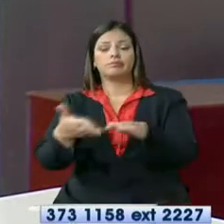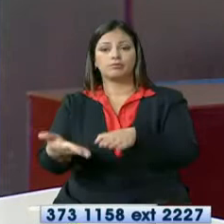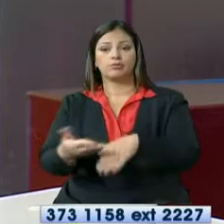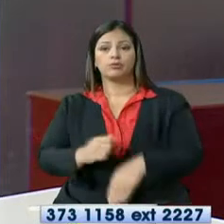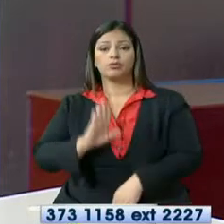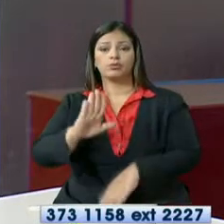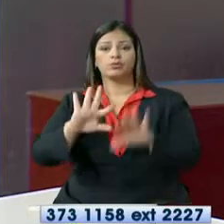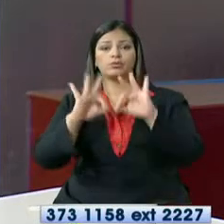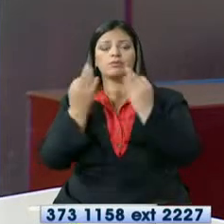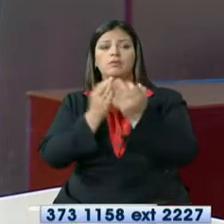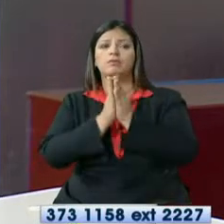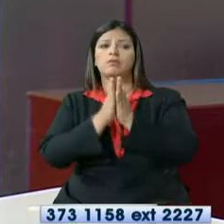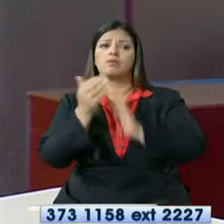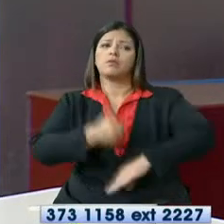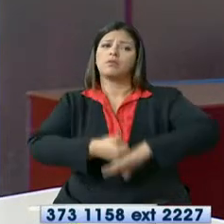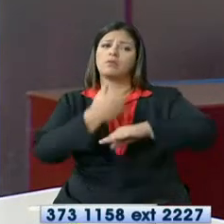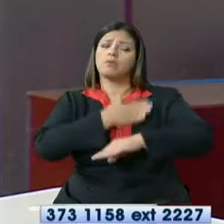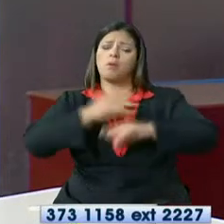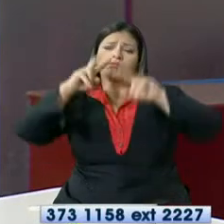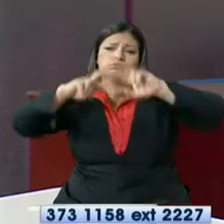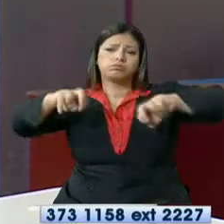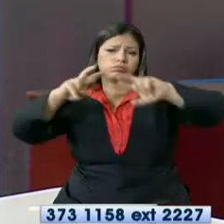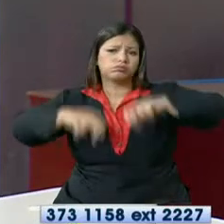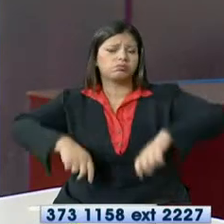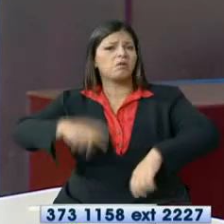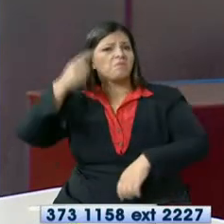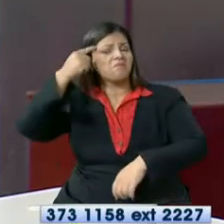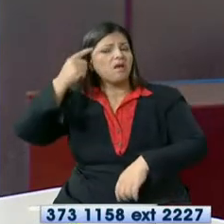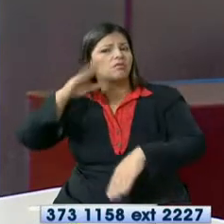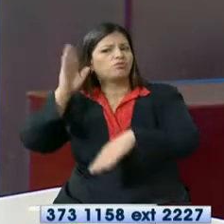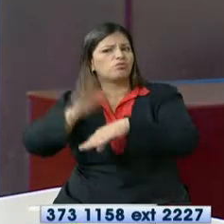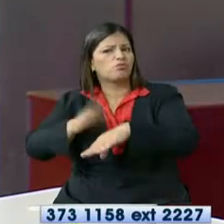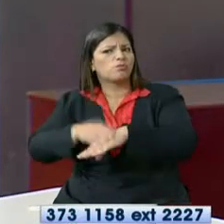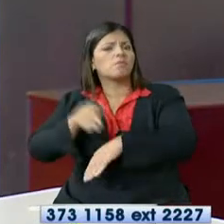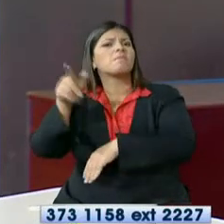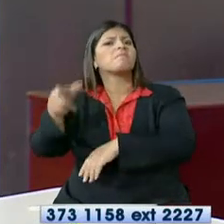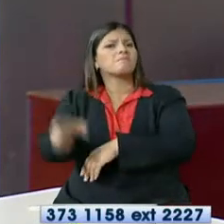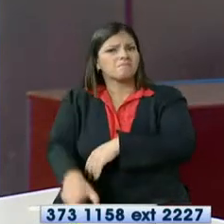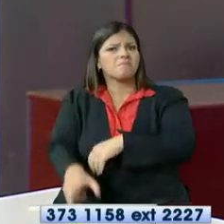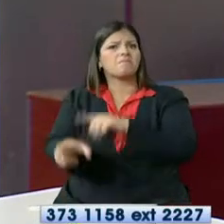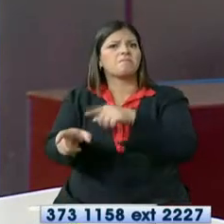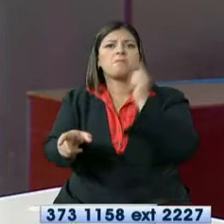solicitan que sea incluida dentro de las investigaciones por este crimen.